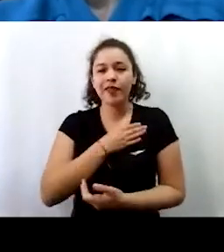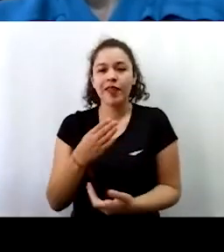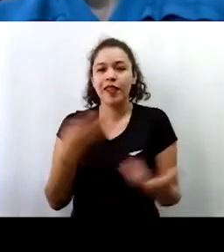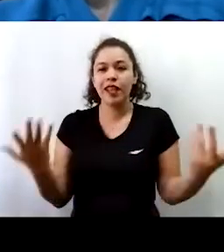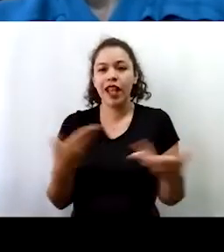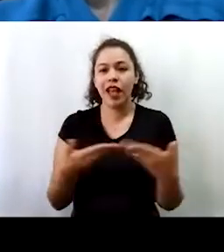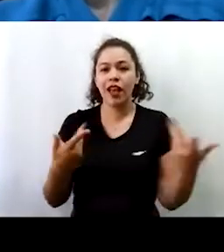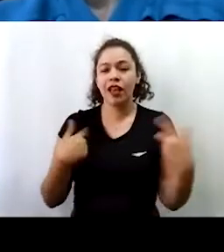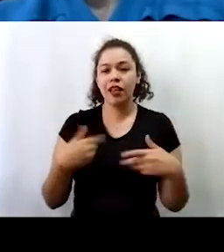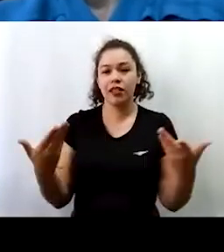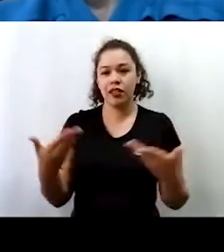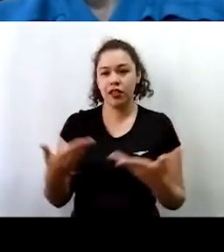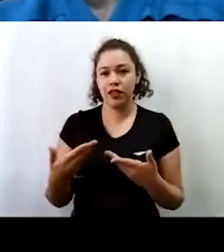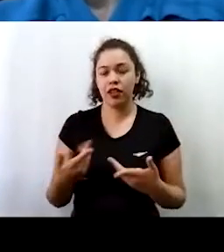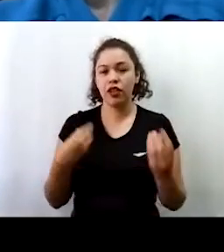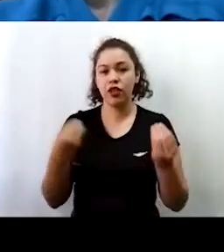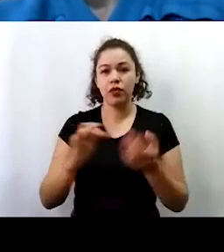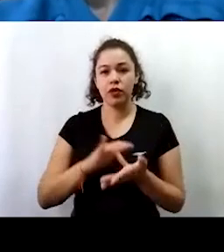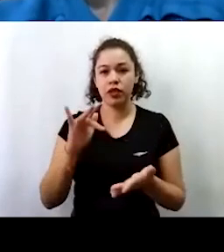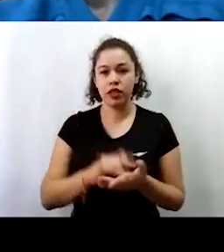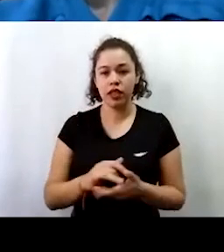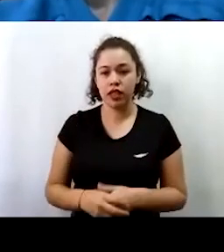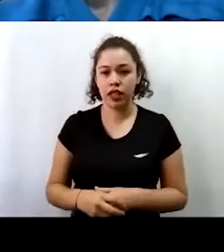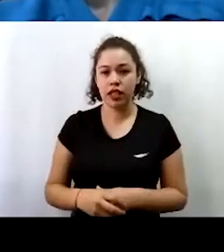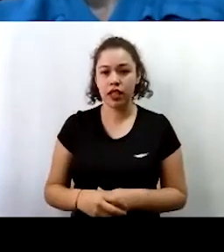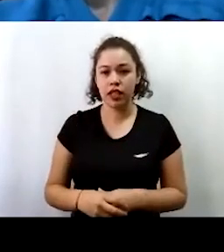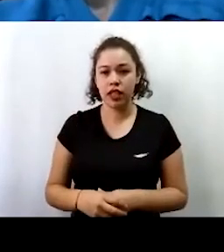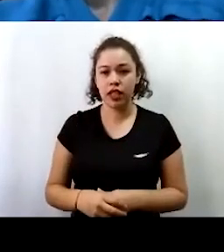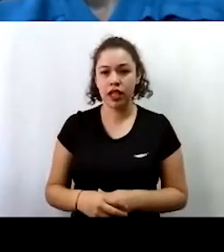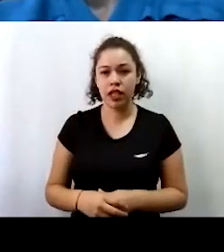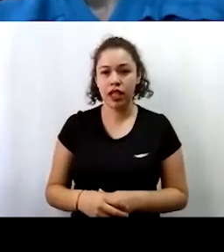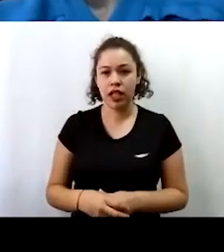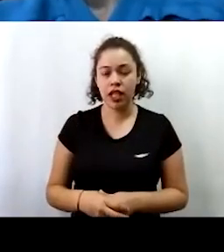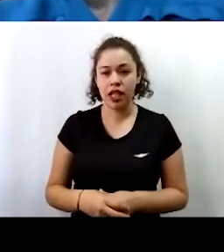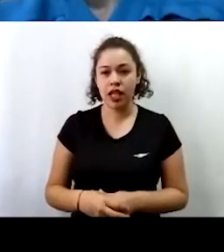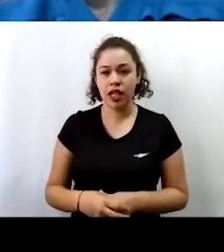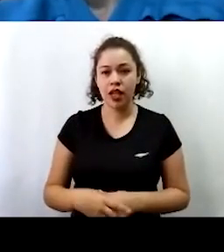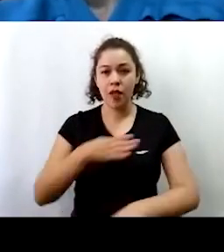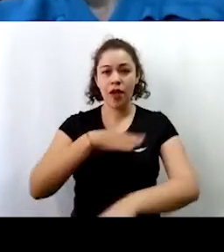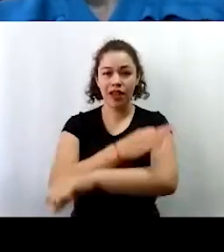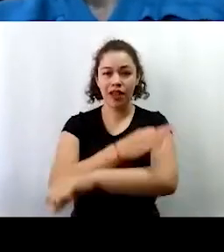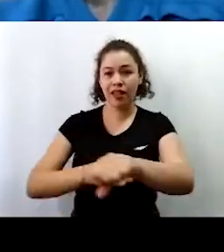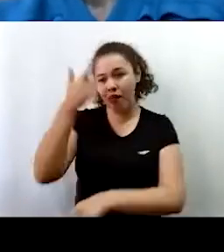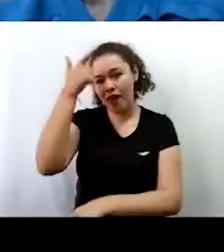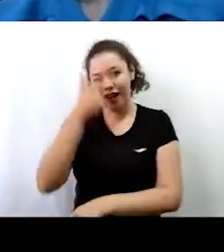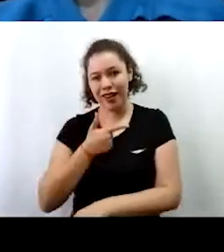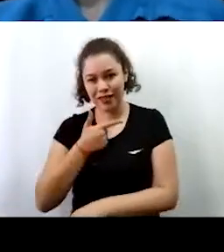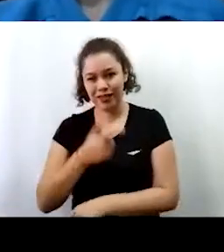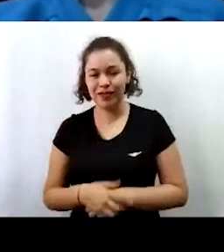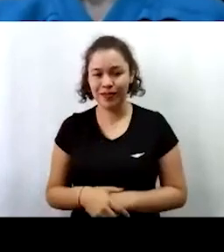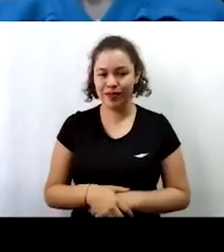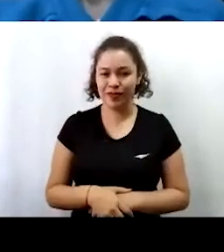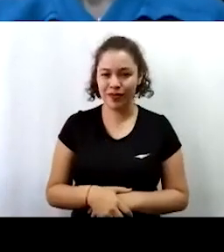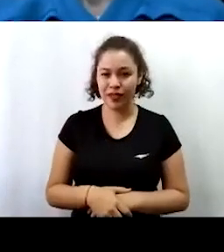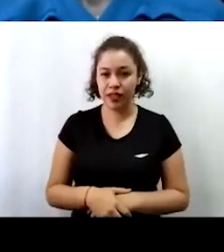de mi parte el día de hoy. Les agradezco muchísimo y que tengan un resto de buena tarde y buenas noches. Pues bien, si ya